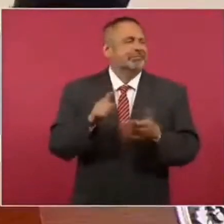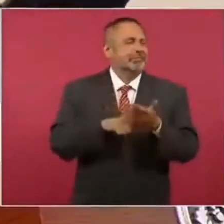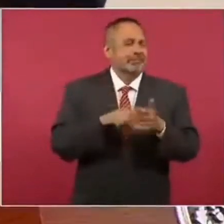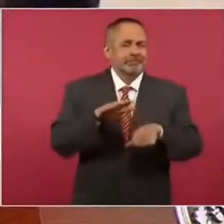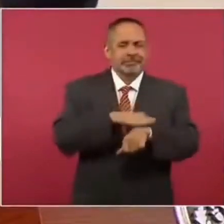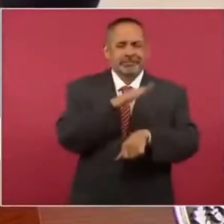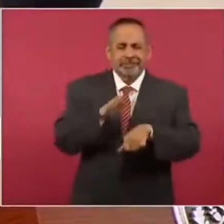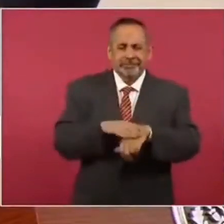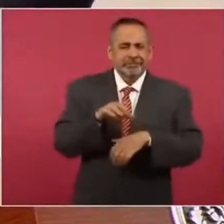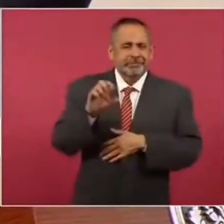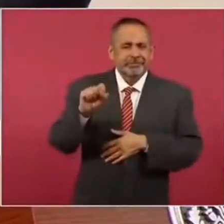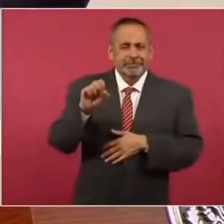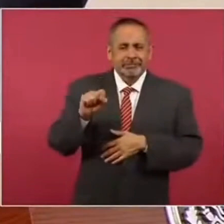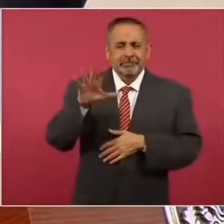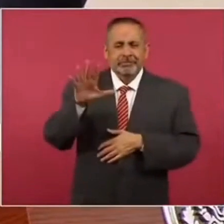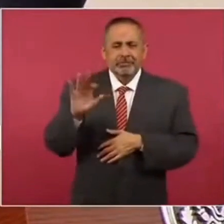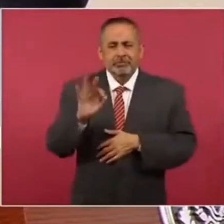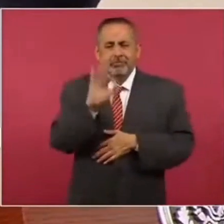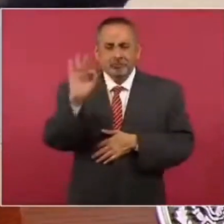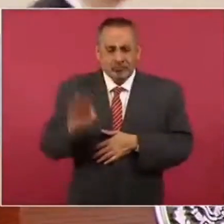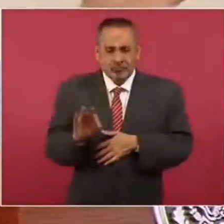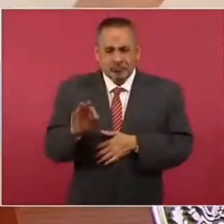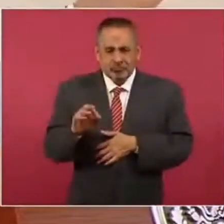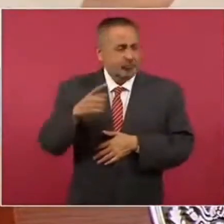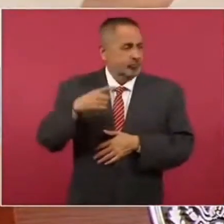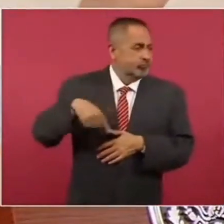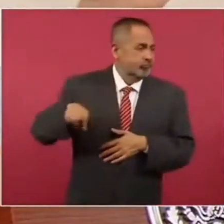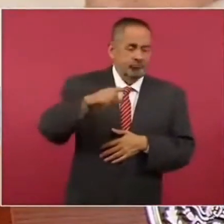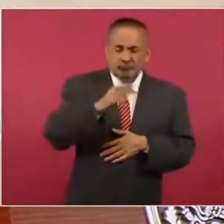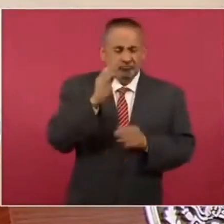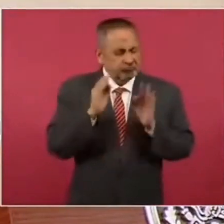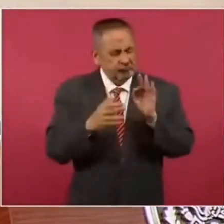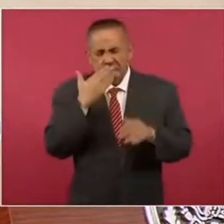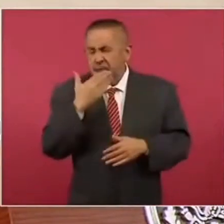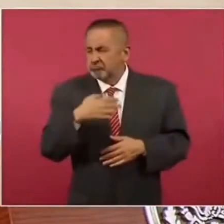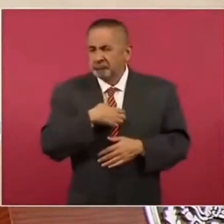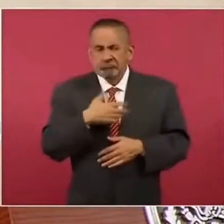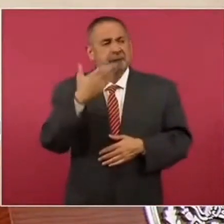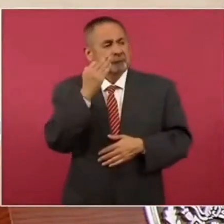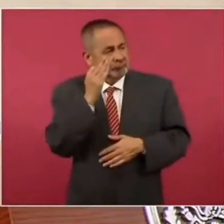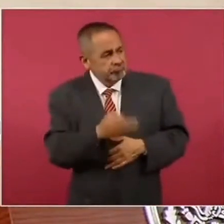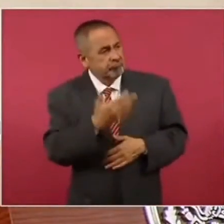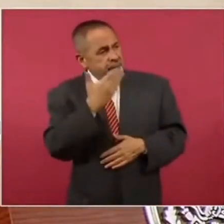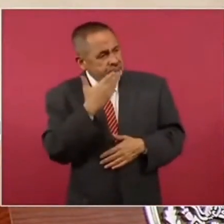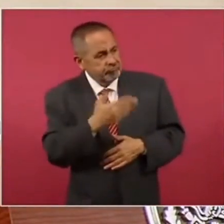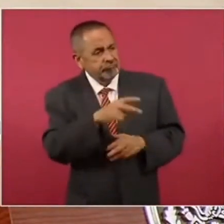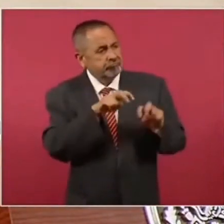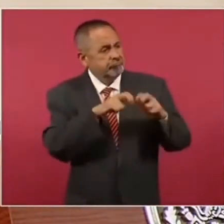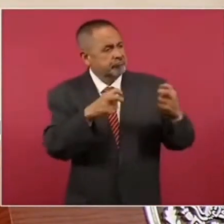62 o 65% de aceptación los ministros.